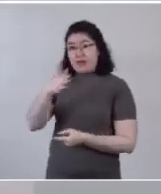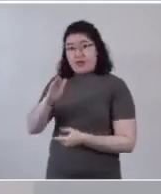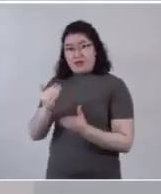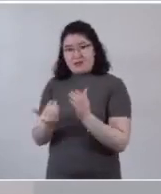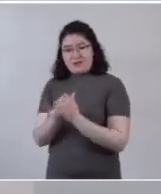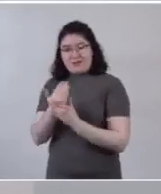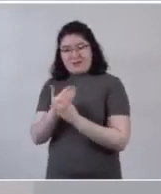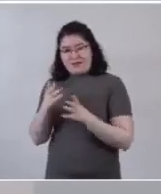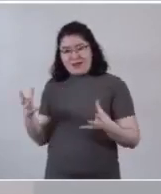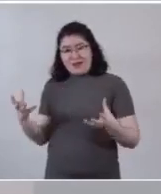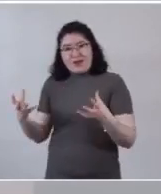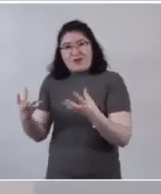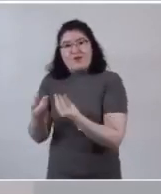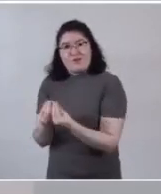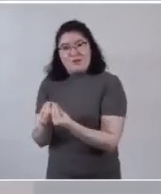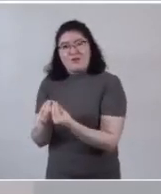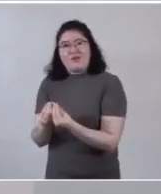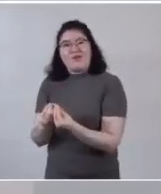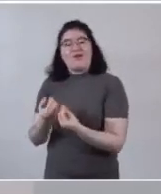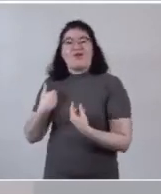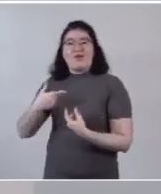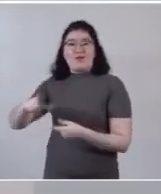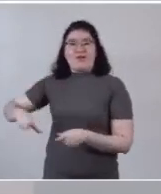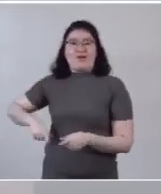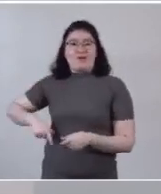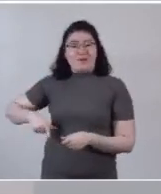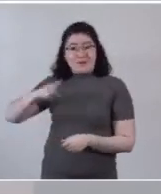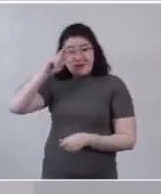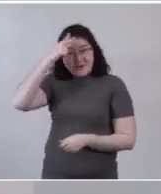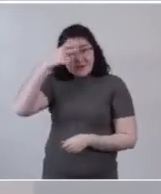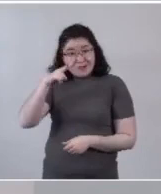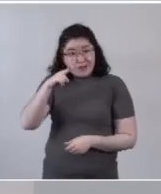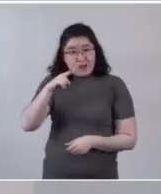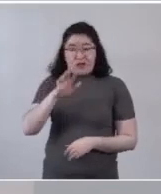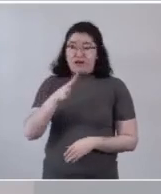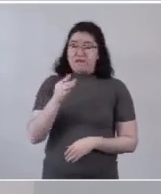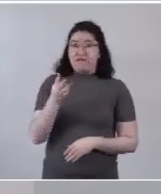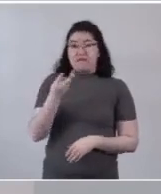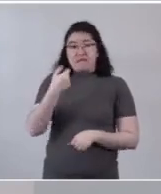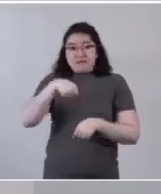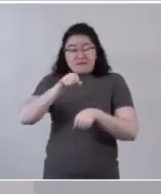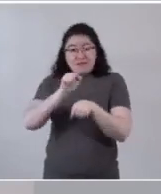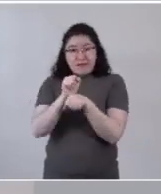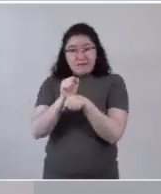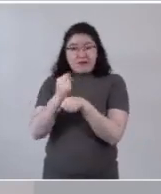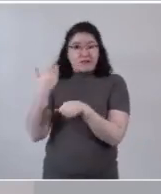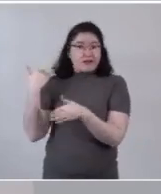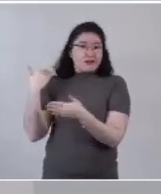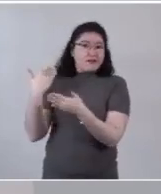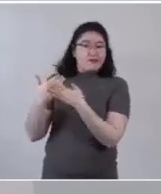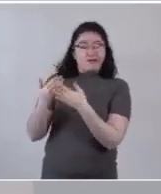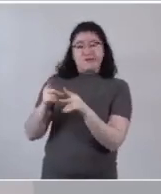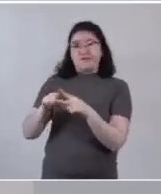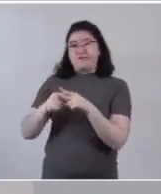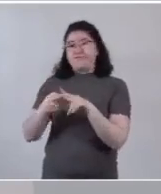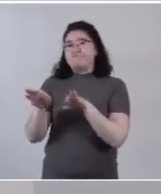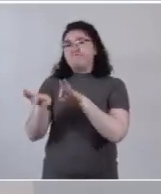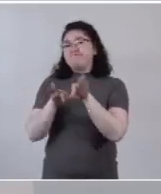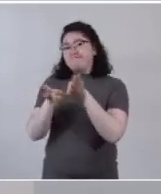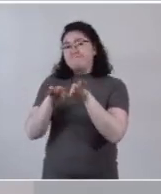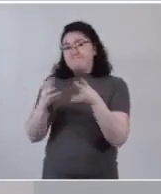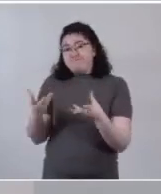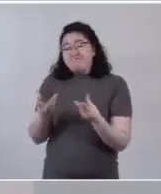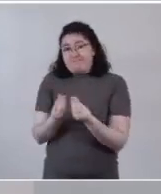ya prácticamente 3 semanas que tenemos esta reunión. Entonces ahí hay total coordinación. Ha participado también